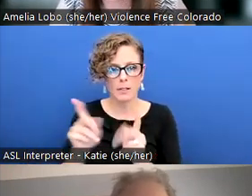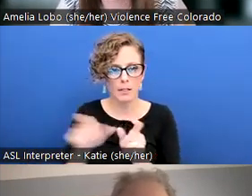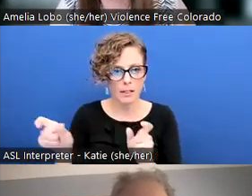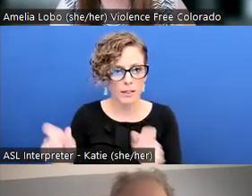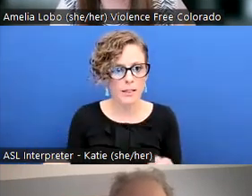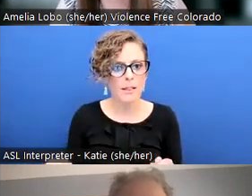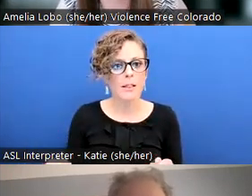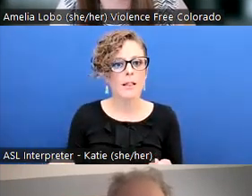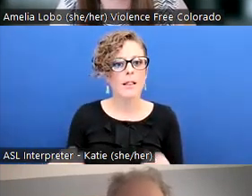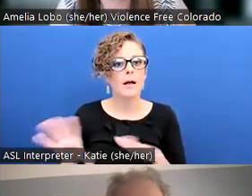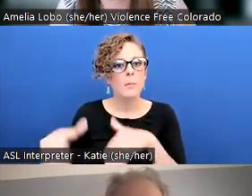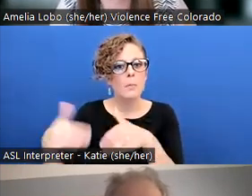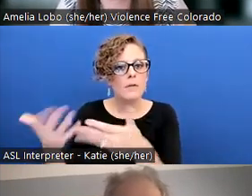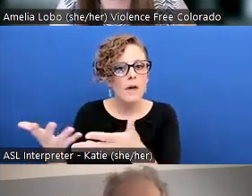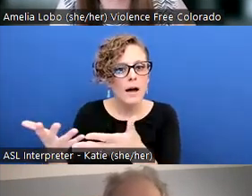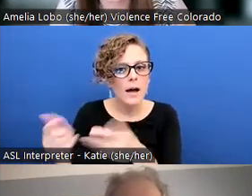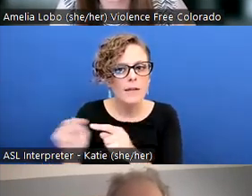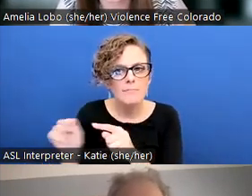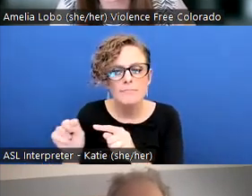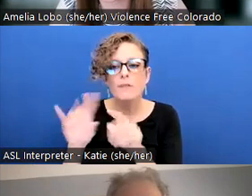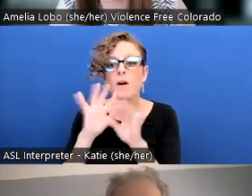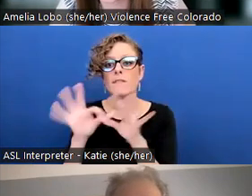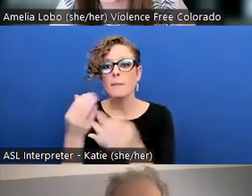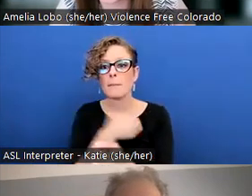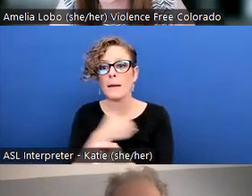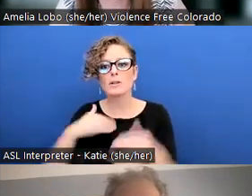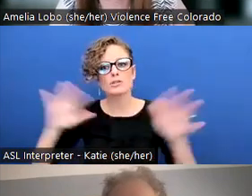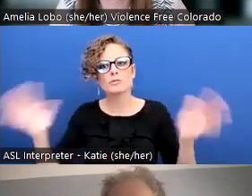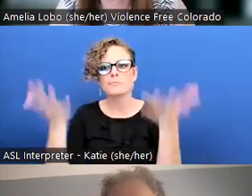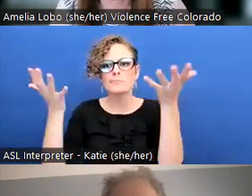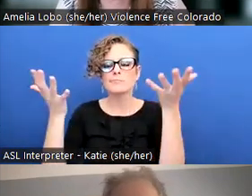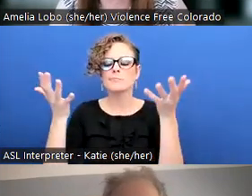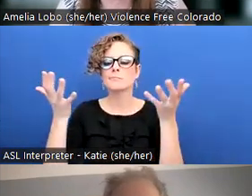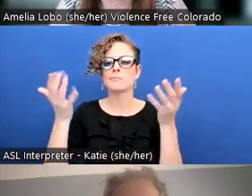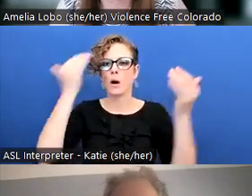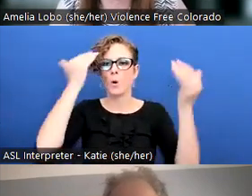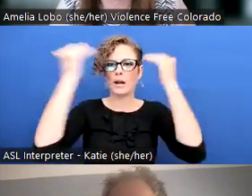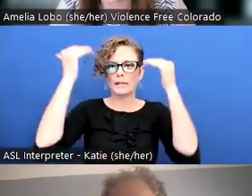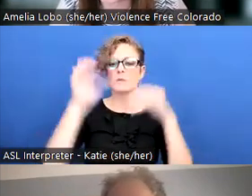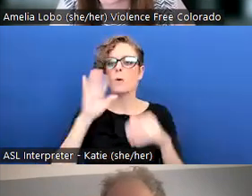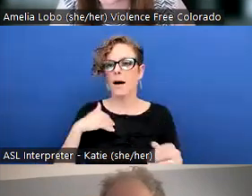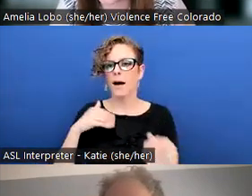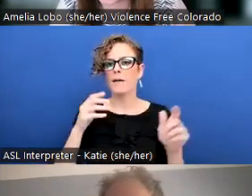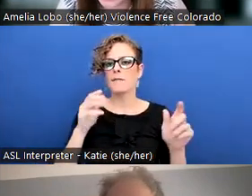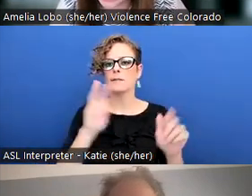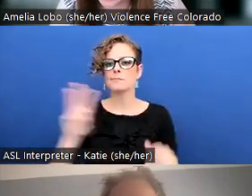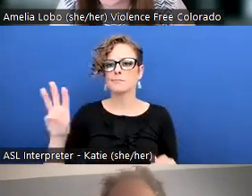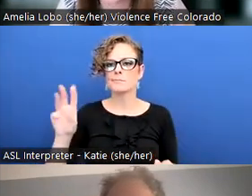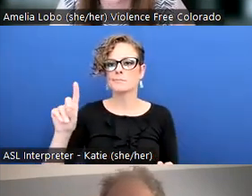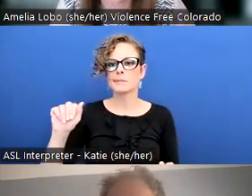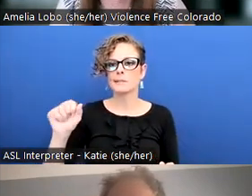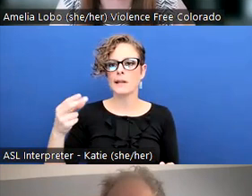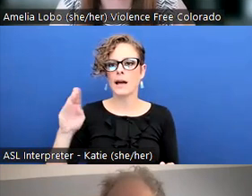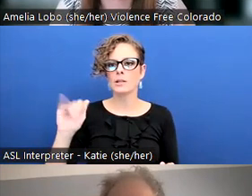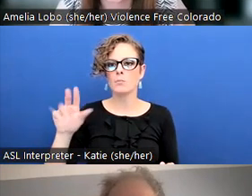También promocionar conocimiento en el público, que el público entienda un poco más. Va a haber una